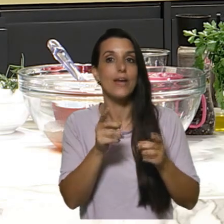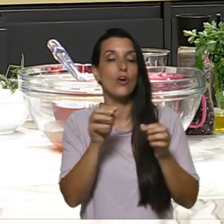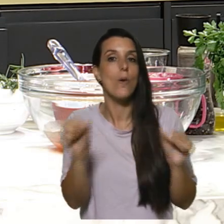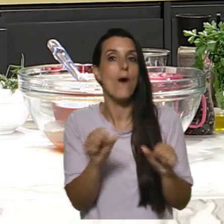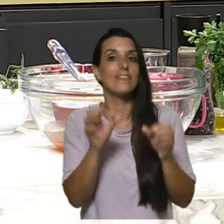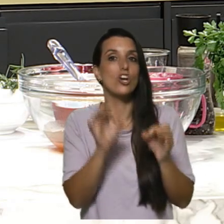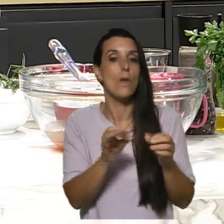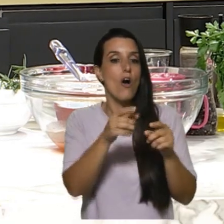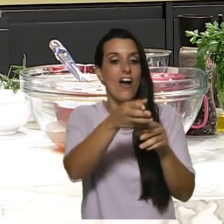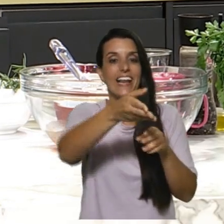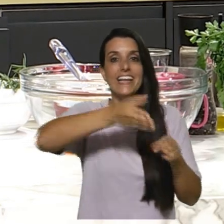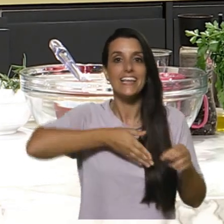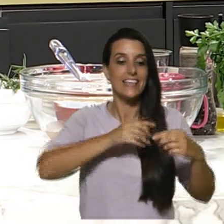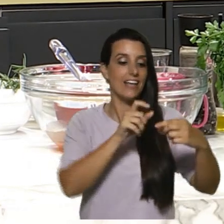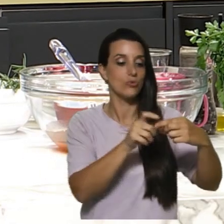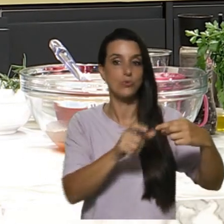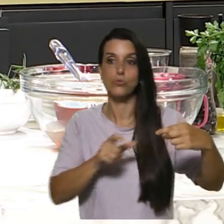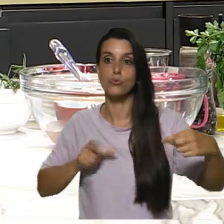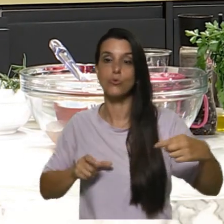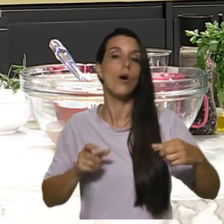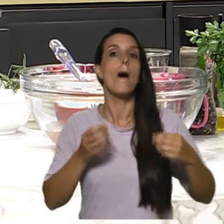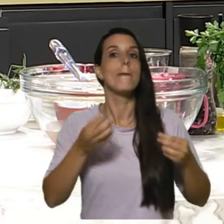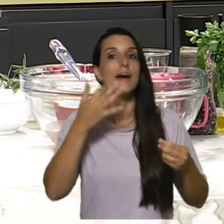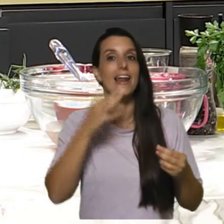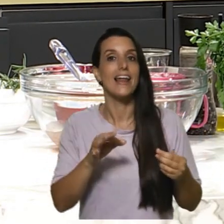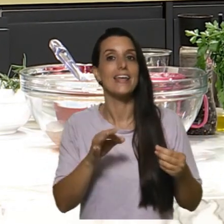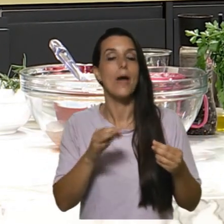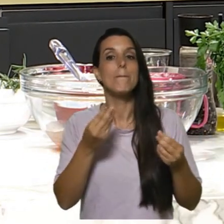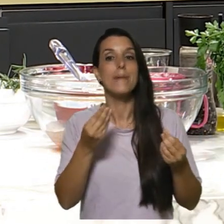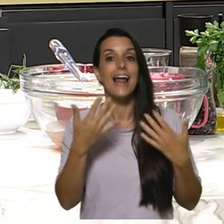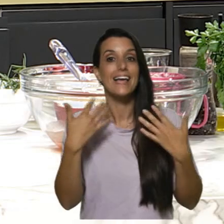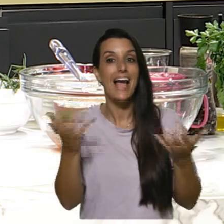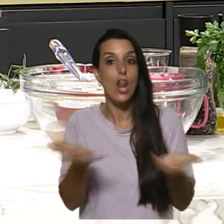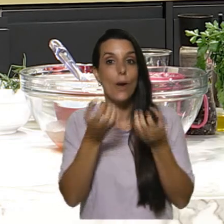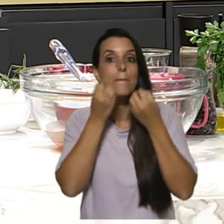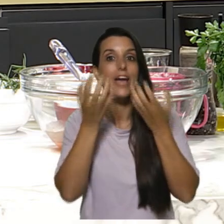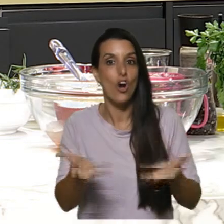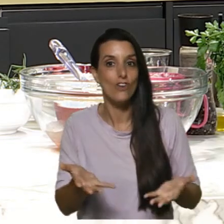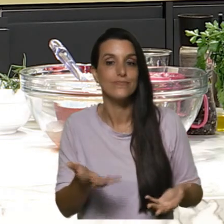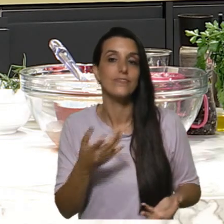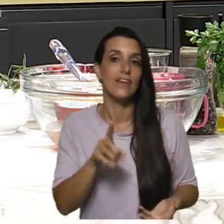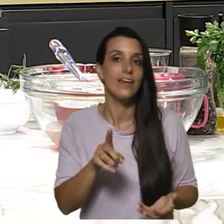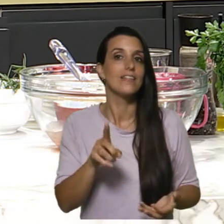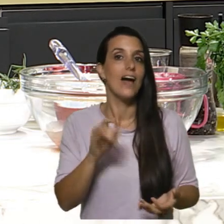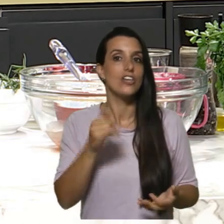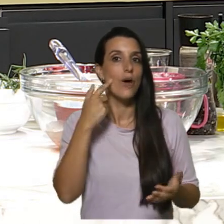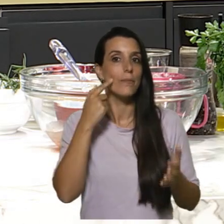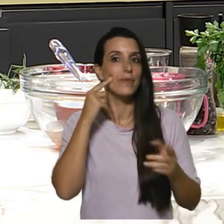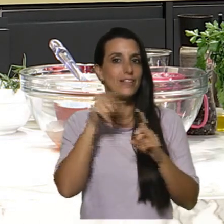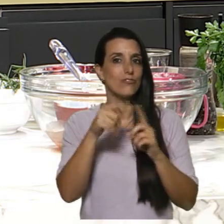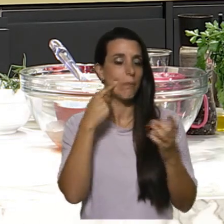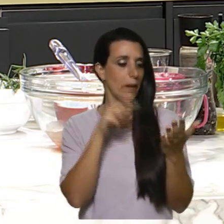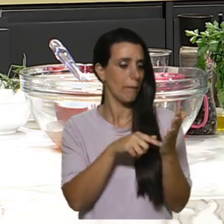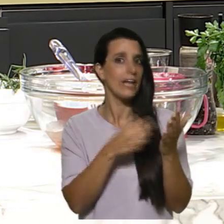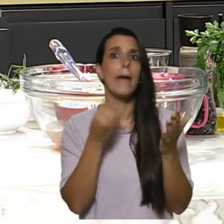como líneas así, alternas, para que, en realidad, para que la circulación del calor sea mejor. Perfecto. Hay cosas que tienen una finalidad. Ay, mirá, me estaba mirando la